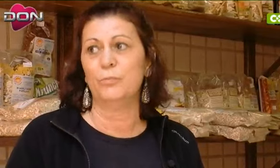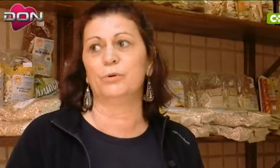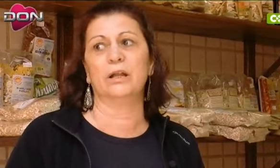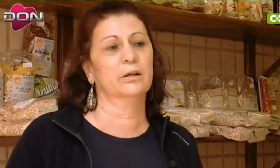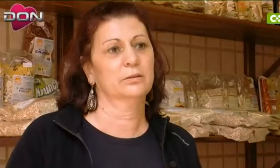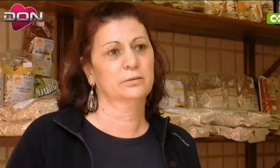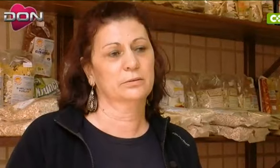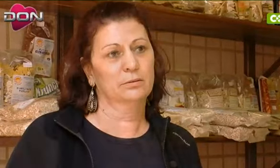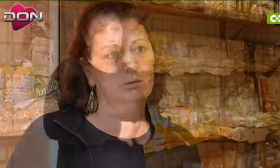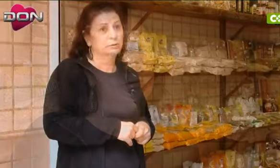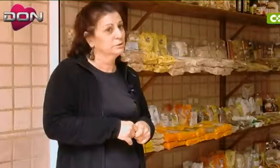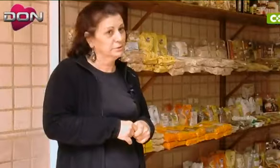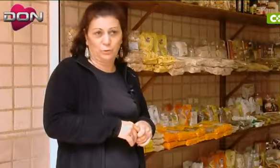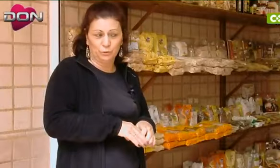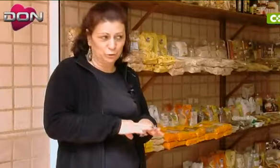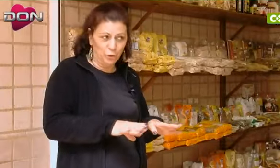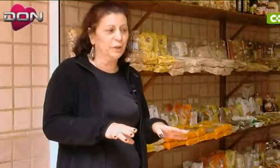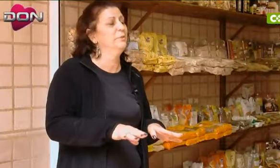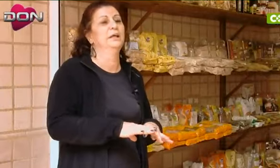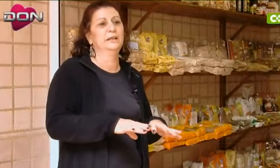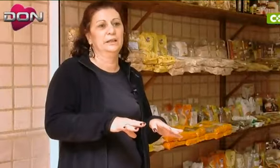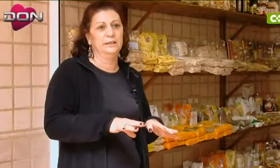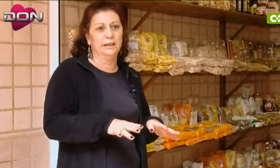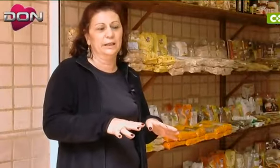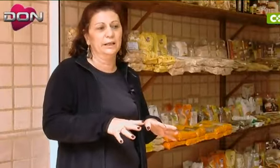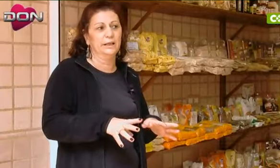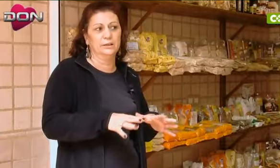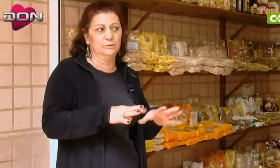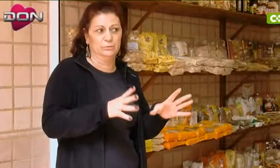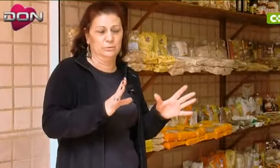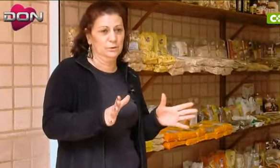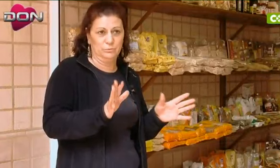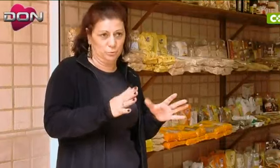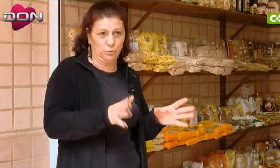es, no compro nada. Con todos los que vienen y